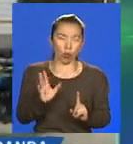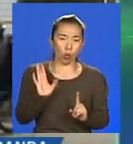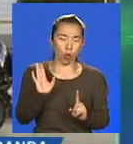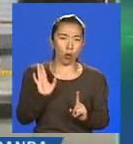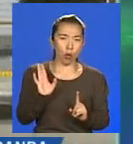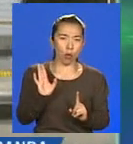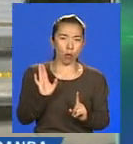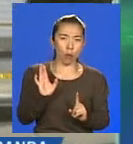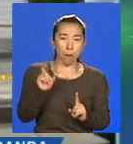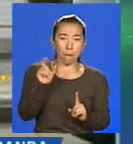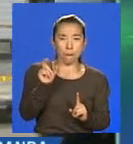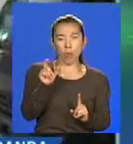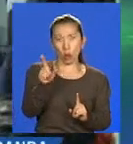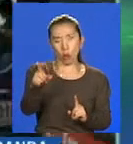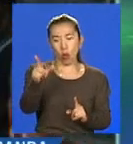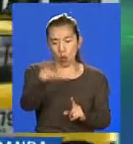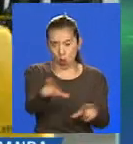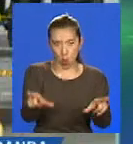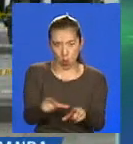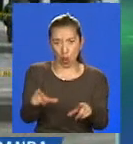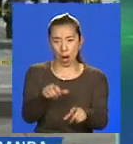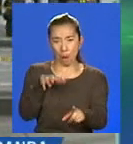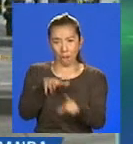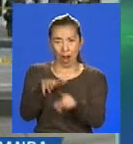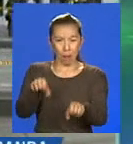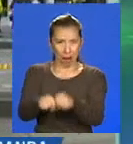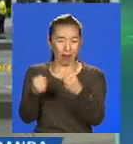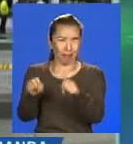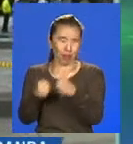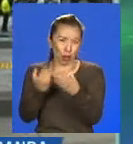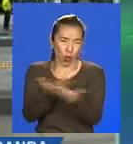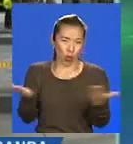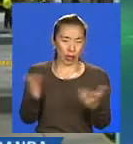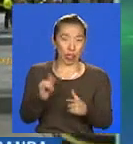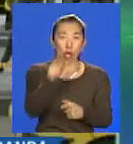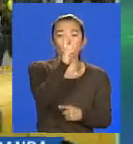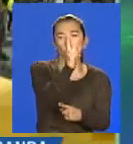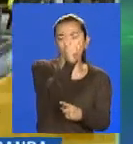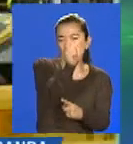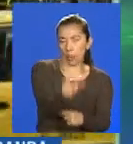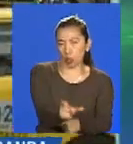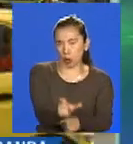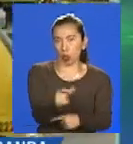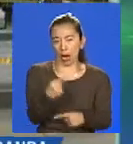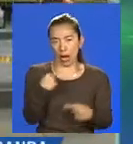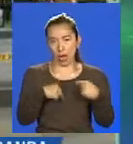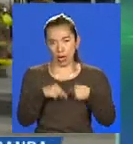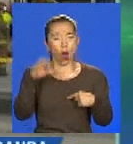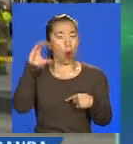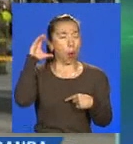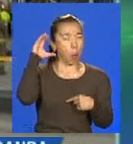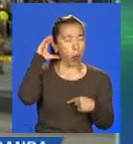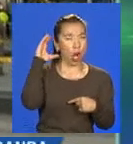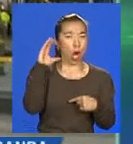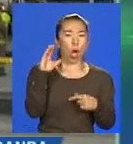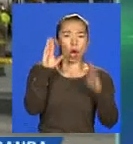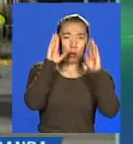terrorista una instalación averiada, daños materiales y una persona que resultó herida que se encuentra en atención médica en el Hospital San